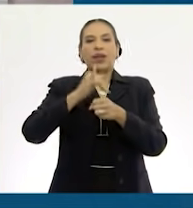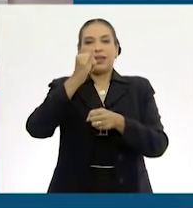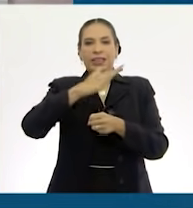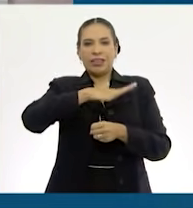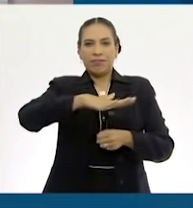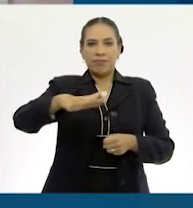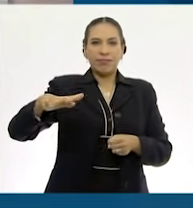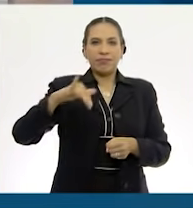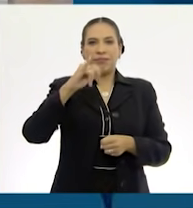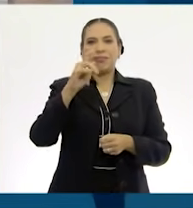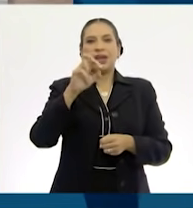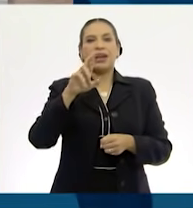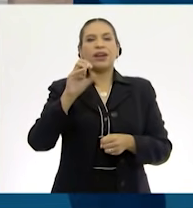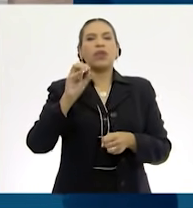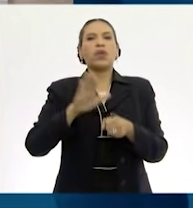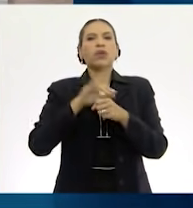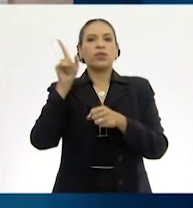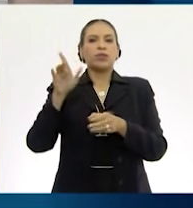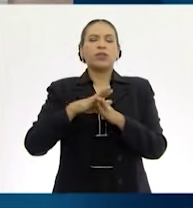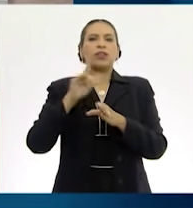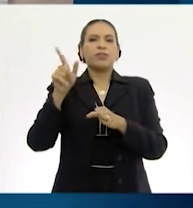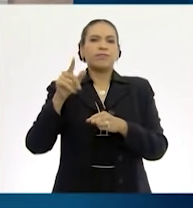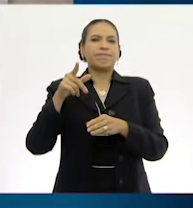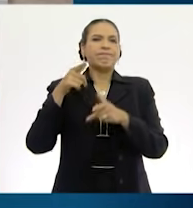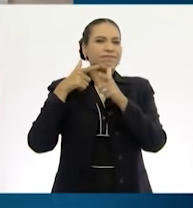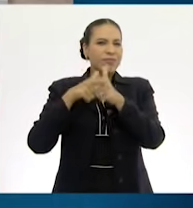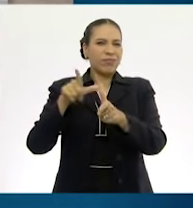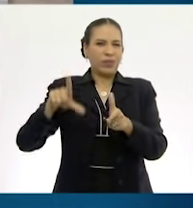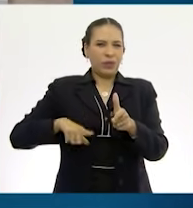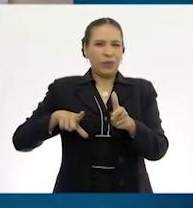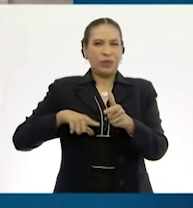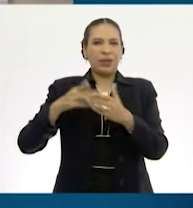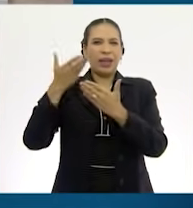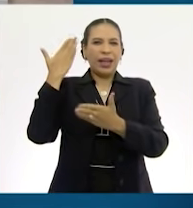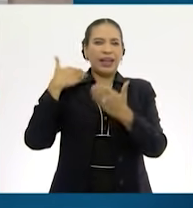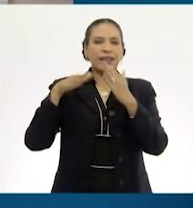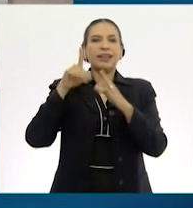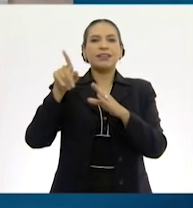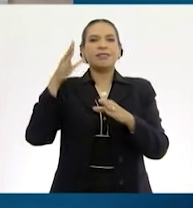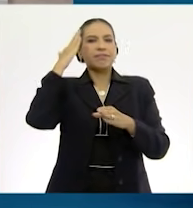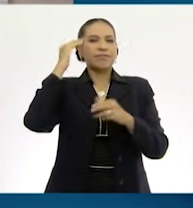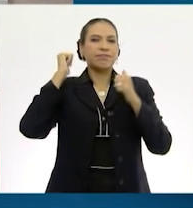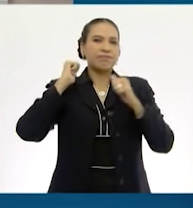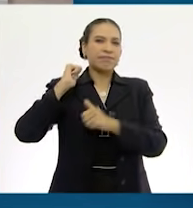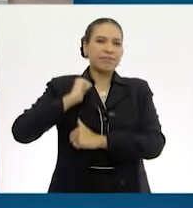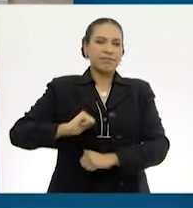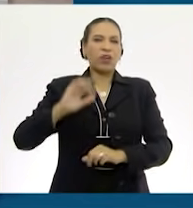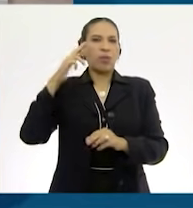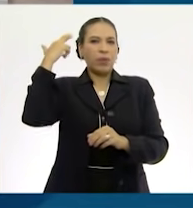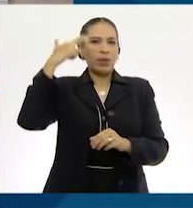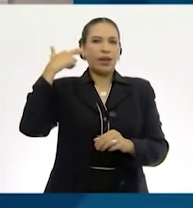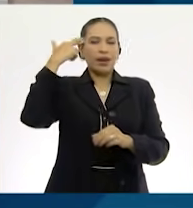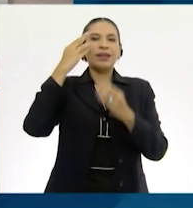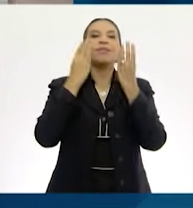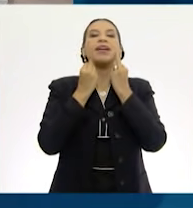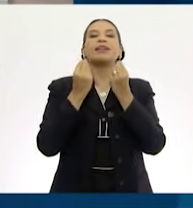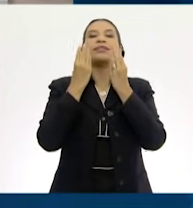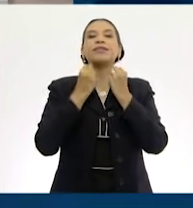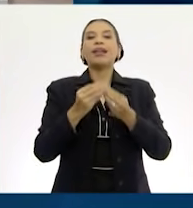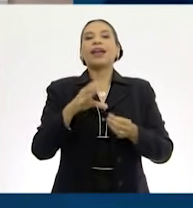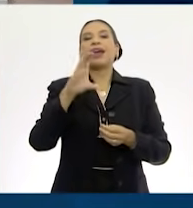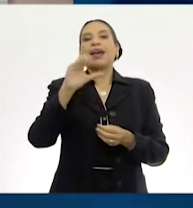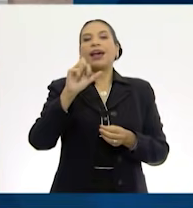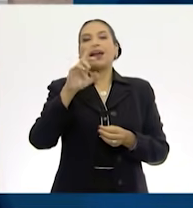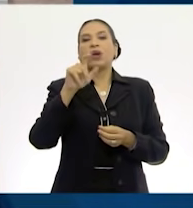En esta etapa, los conservadores impusieron un gobierno monárquico, encabezado por Maximiliano y por Carlota. Y por último,